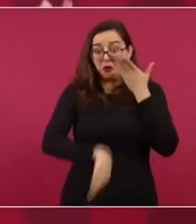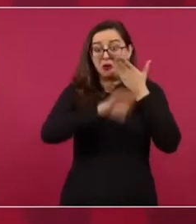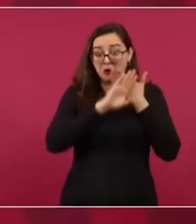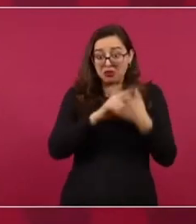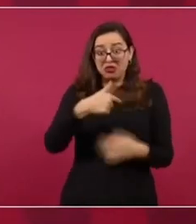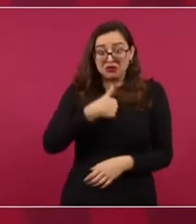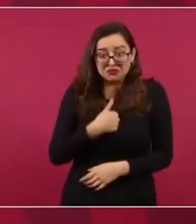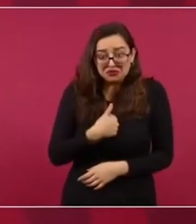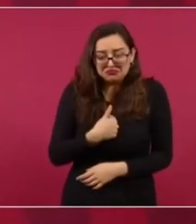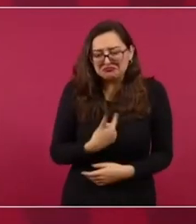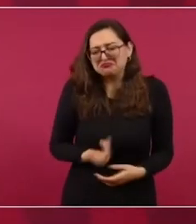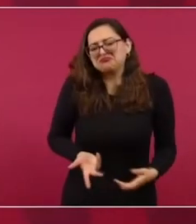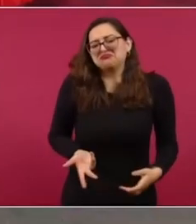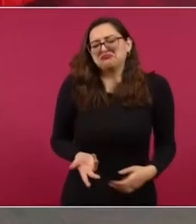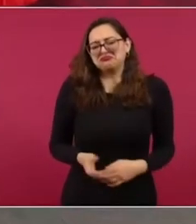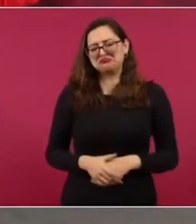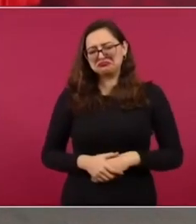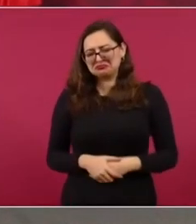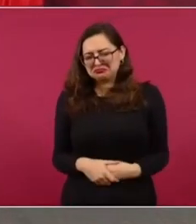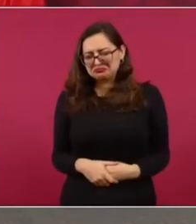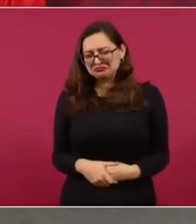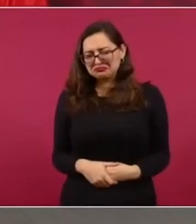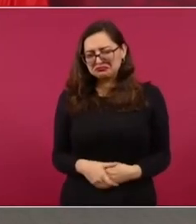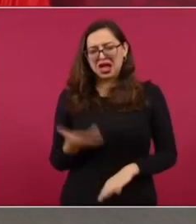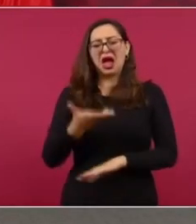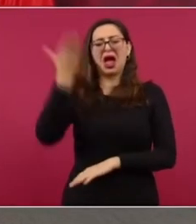ya me lo hicieron.